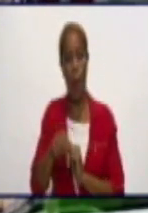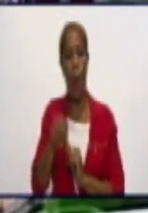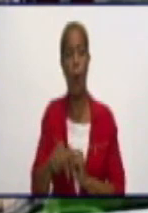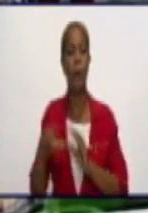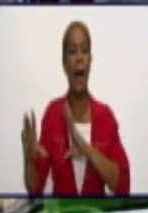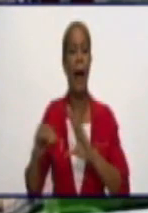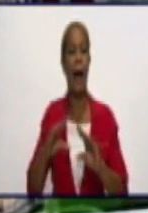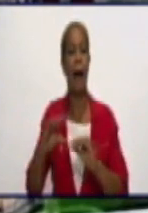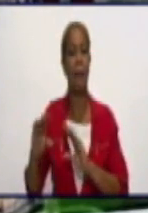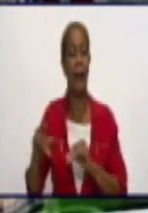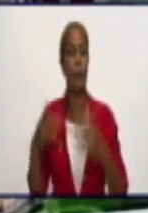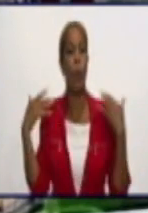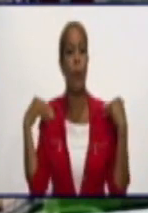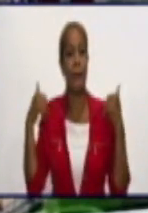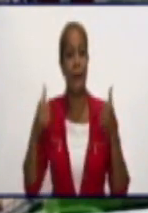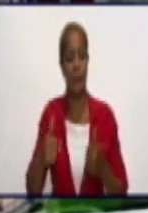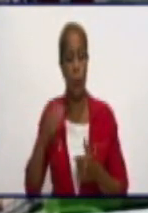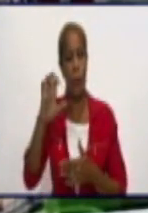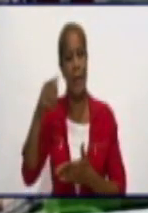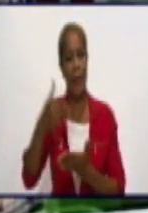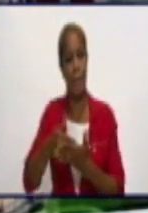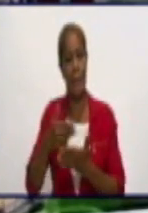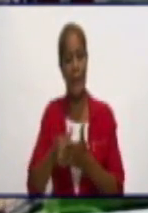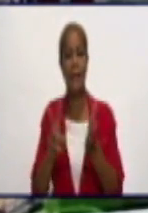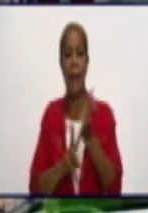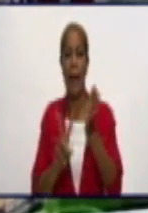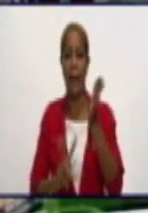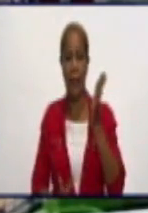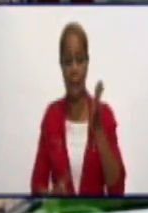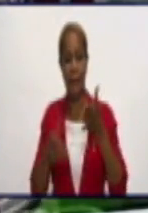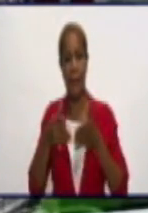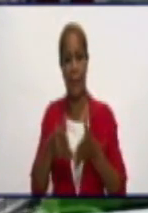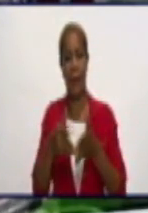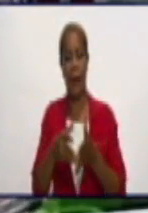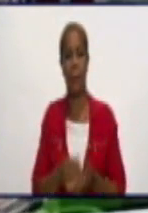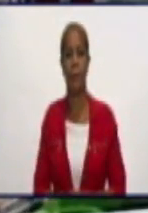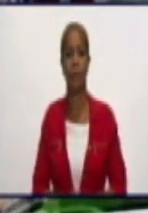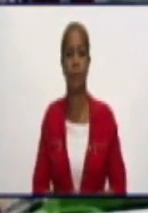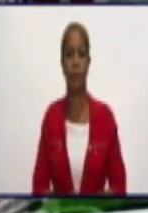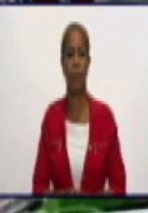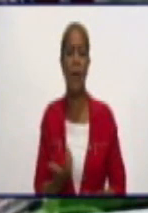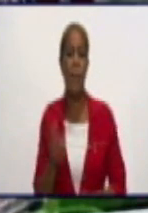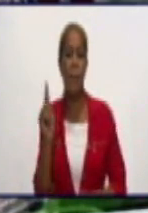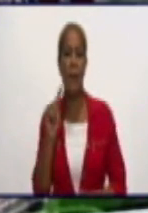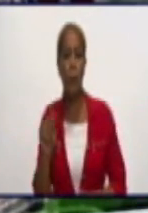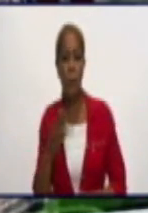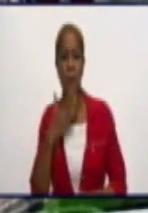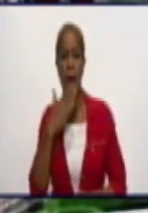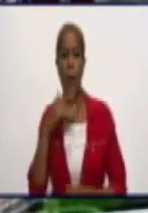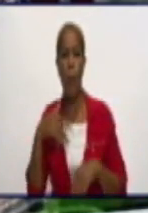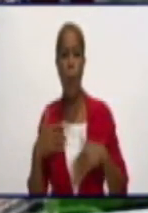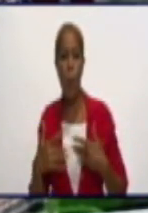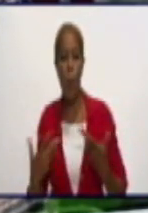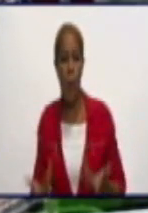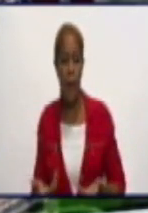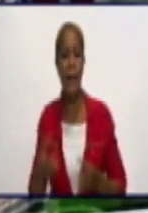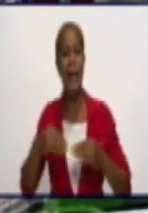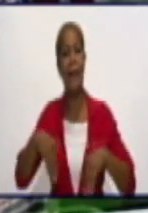con el director de la empresa eléctrica de Granma. Heider, ¿cuál es la situación de generación que hoy presenta el